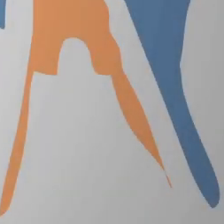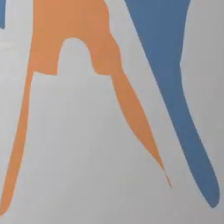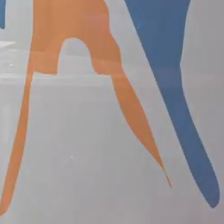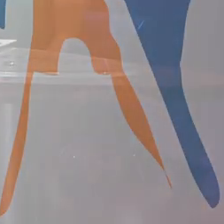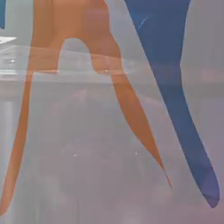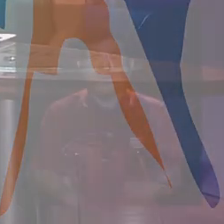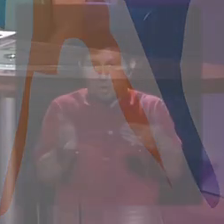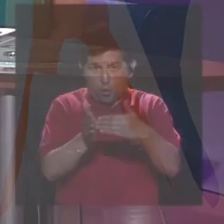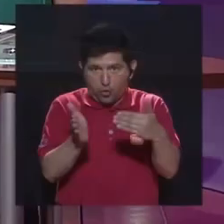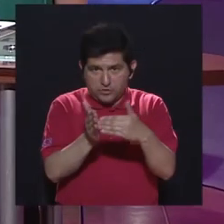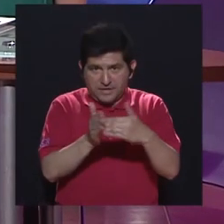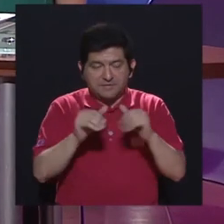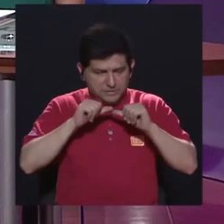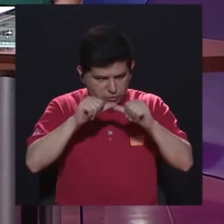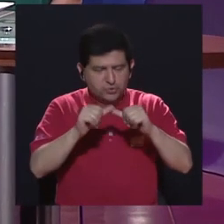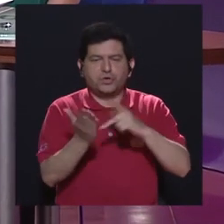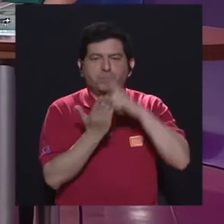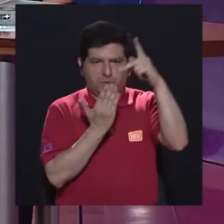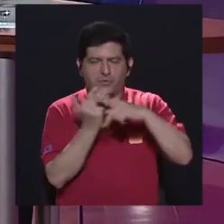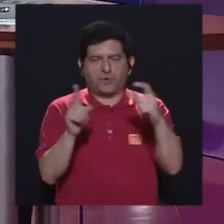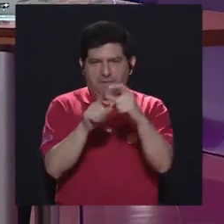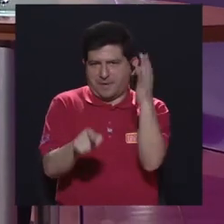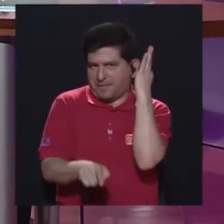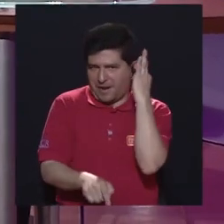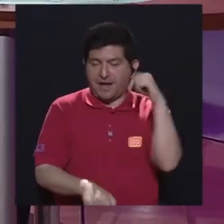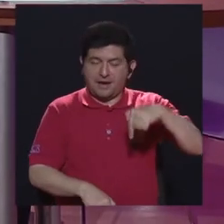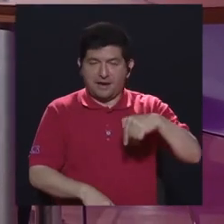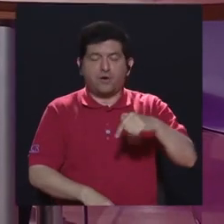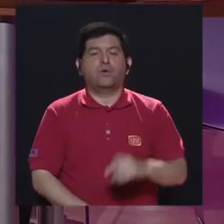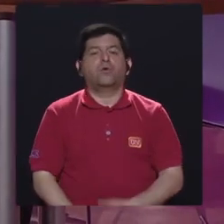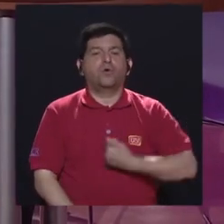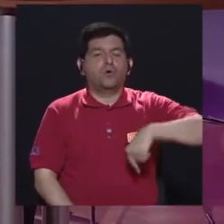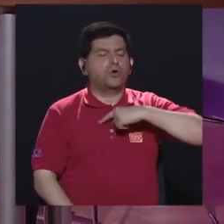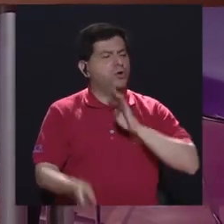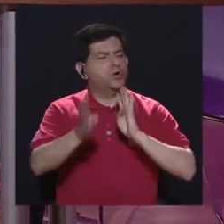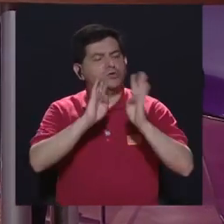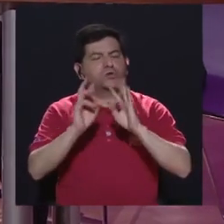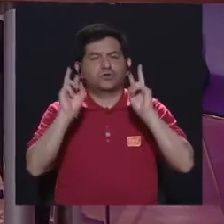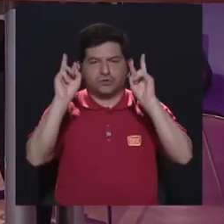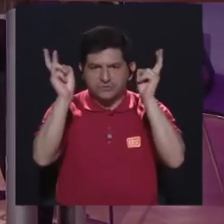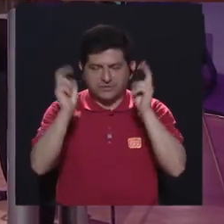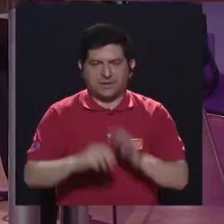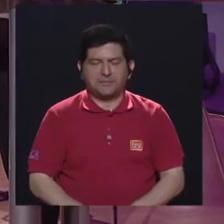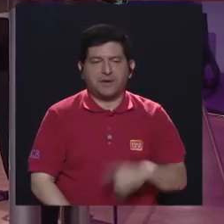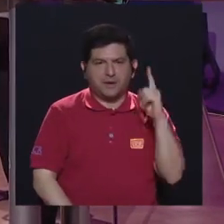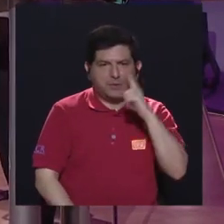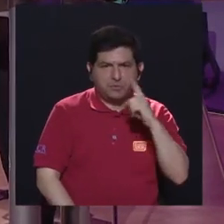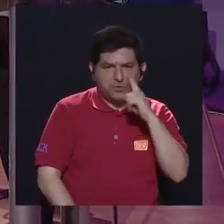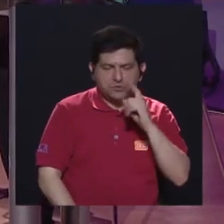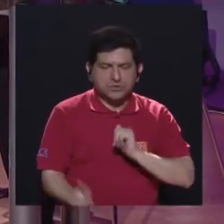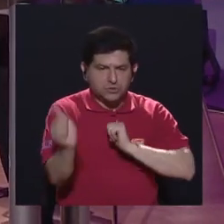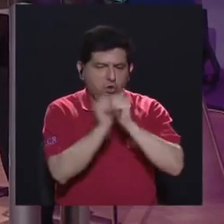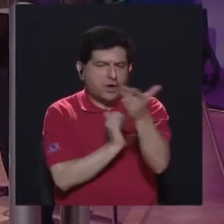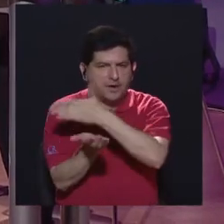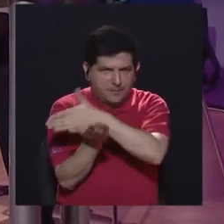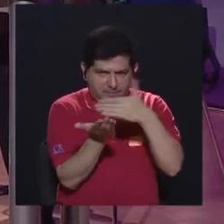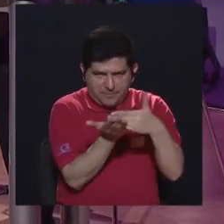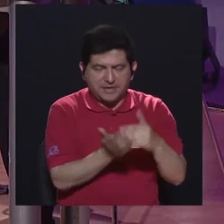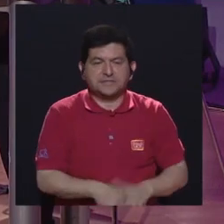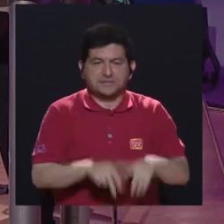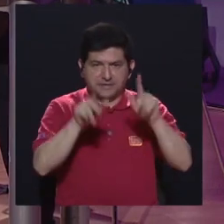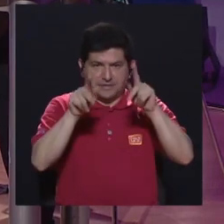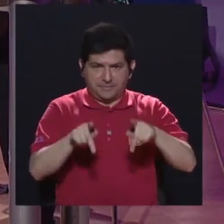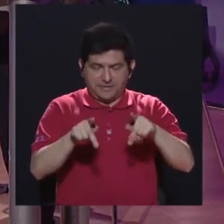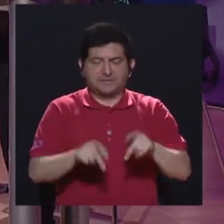Estamos de vuelta en su programa Palabra de Mujer. El día de hoy estamos hablando del tema prostitución transfronteriza con